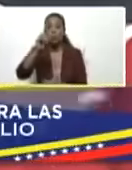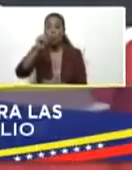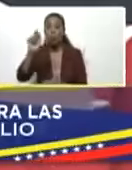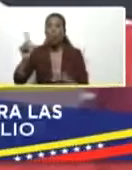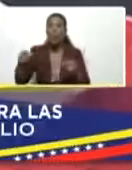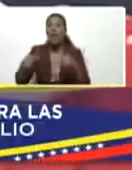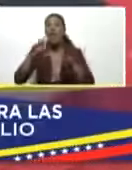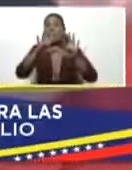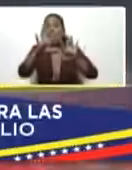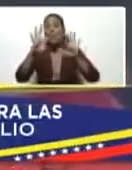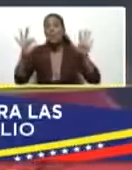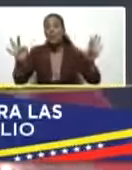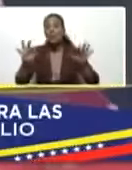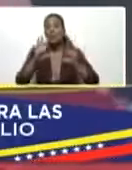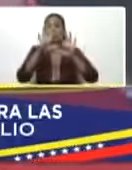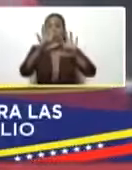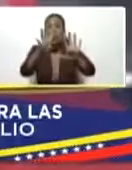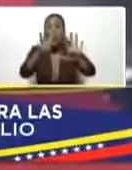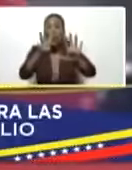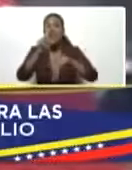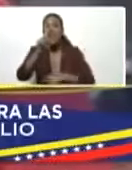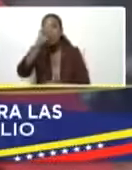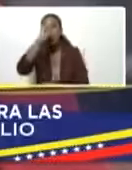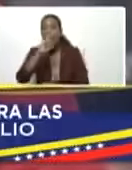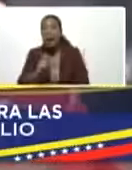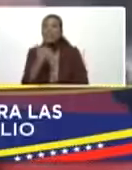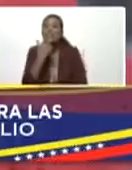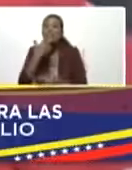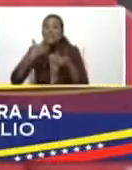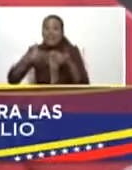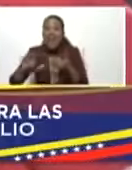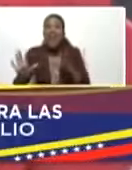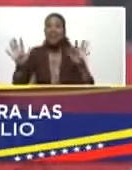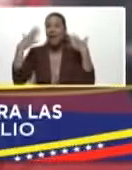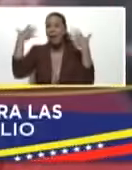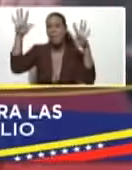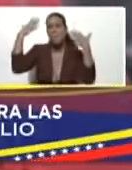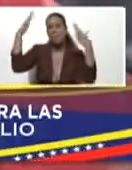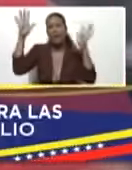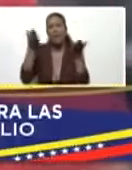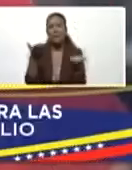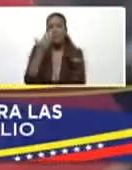cumple 91 años. Fernando, un aplauso a Fernando, chico.